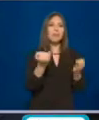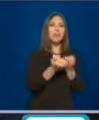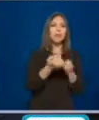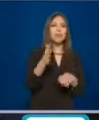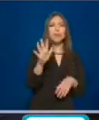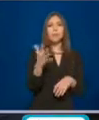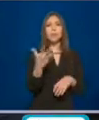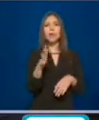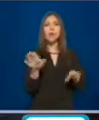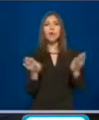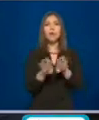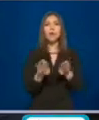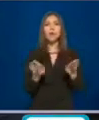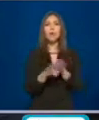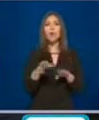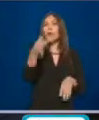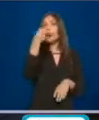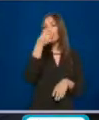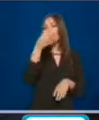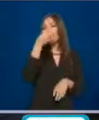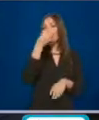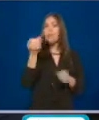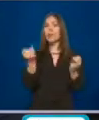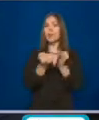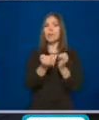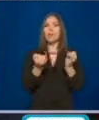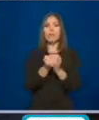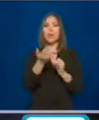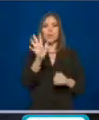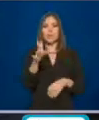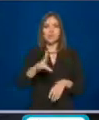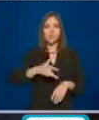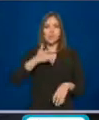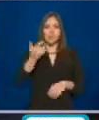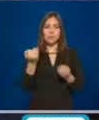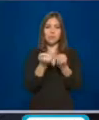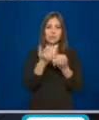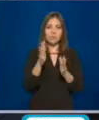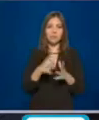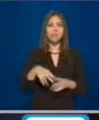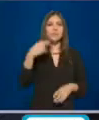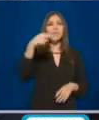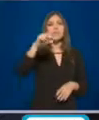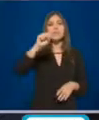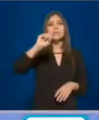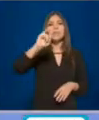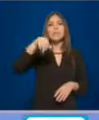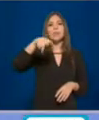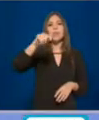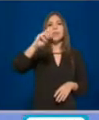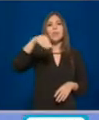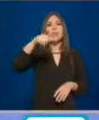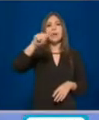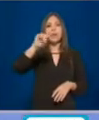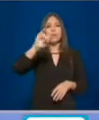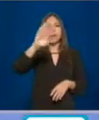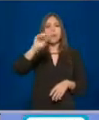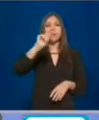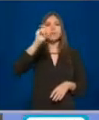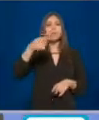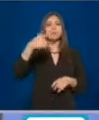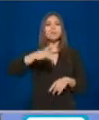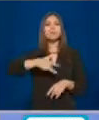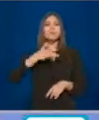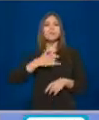tratan las molestias y ya. Es un tratamiento sintomático puramente. Ahora, doctor, ¿se puede confundir con otras enfermedades